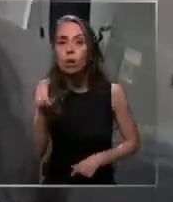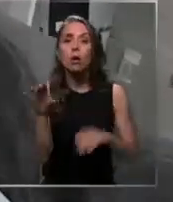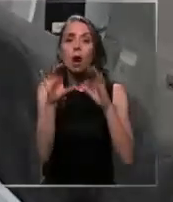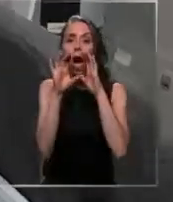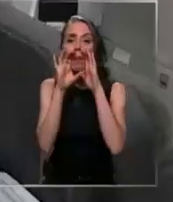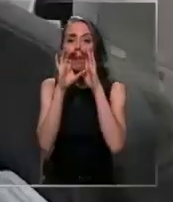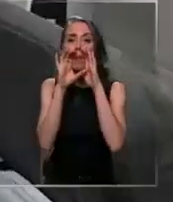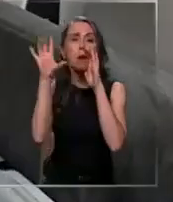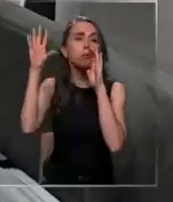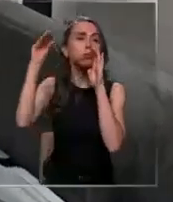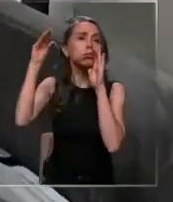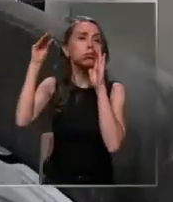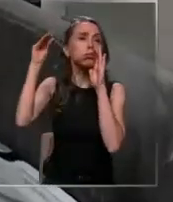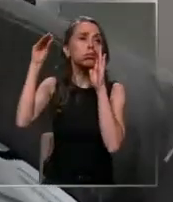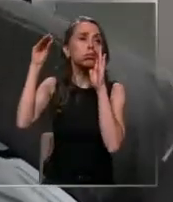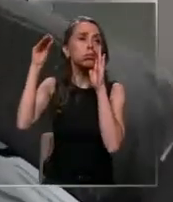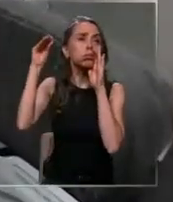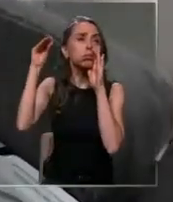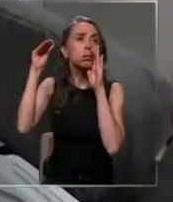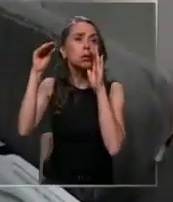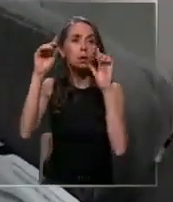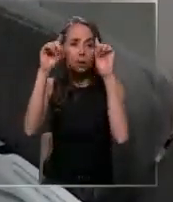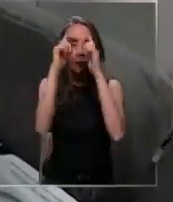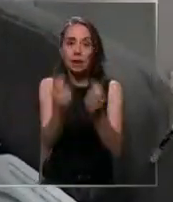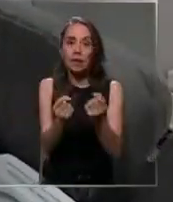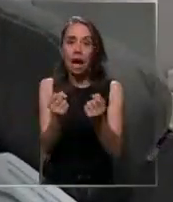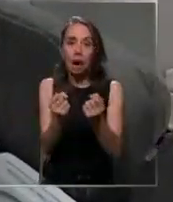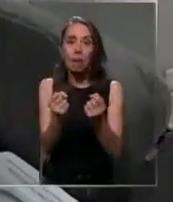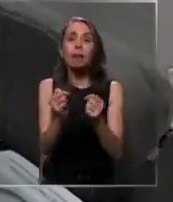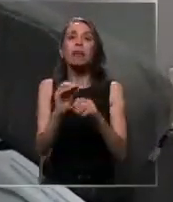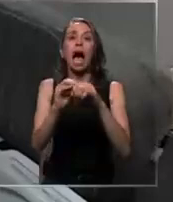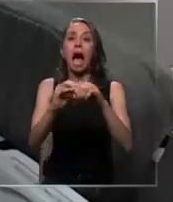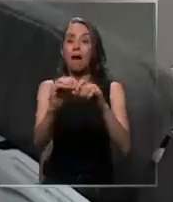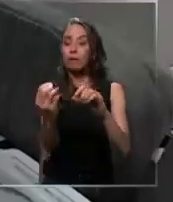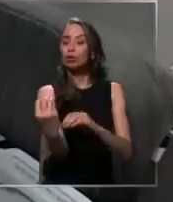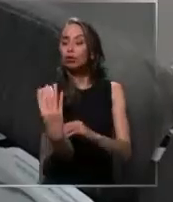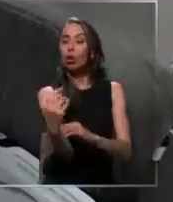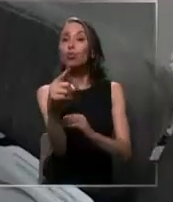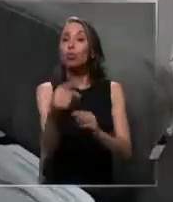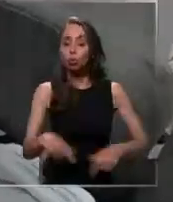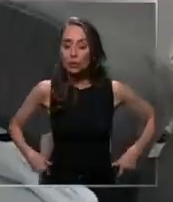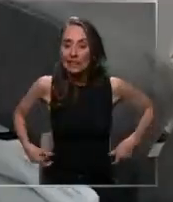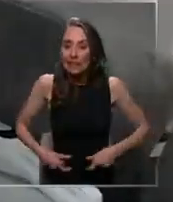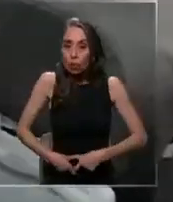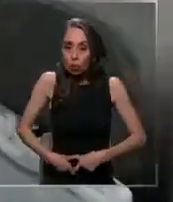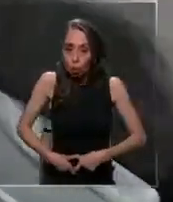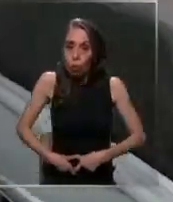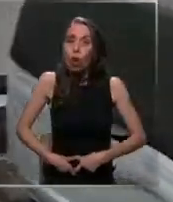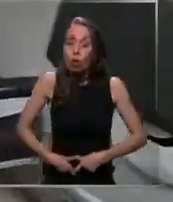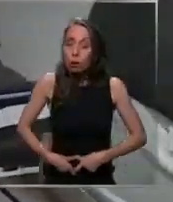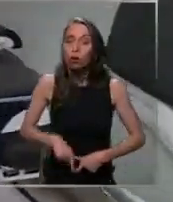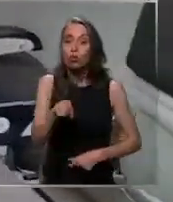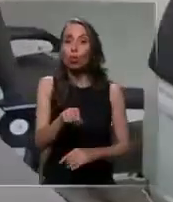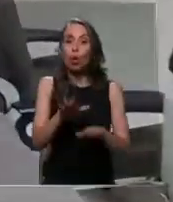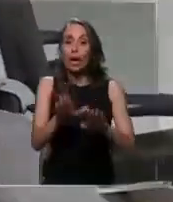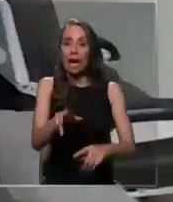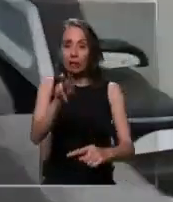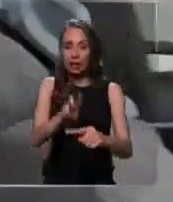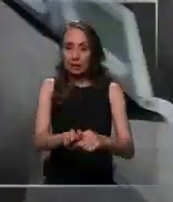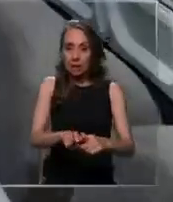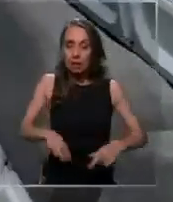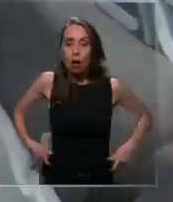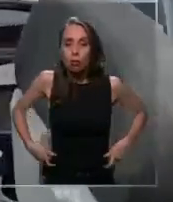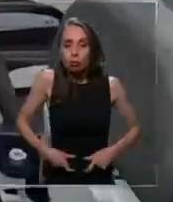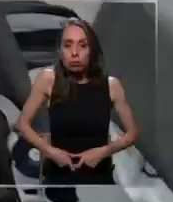se pide que el capitán encendió la señal de cinturones, razón por la cual deberemos permanecer sentados con el cinturón de